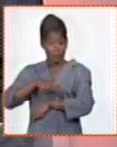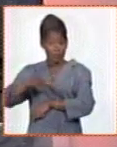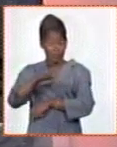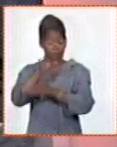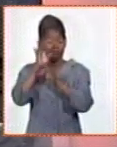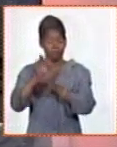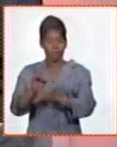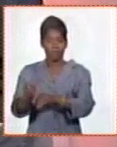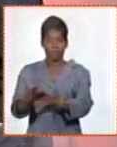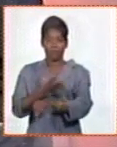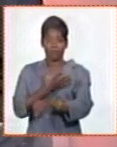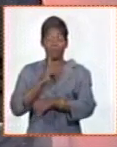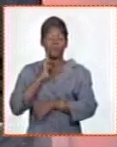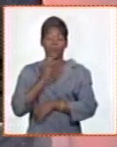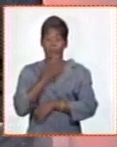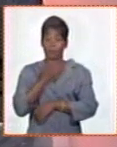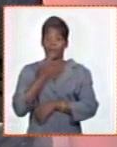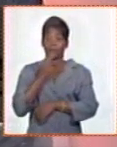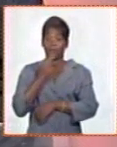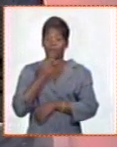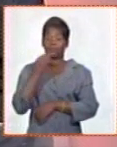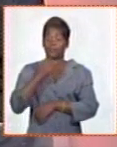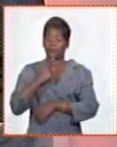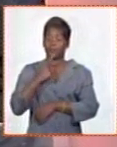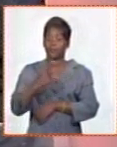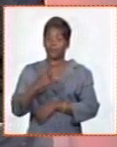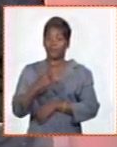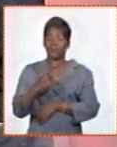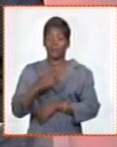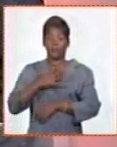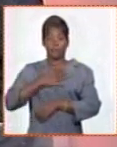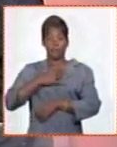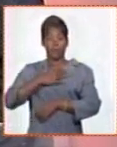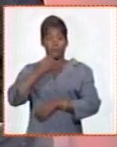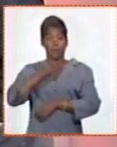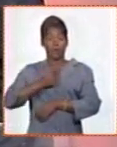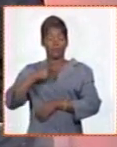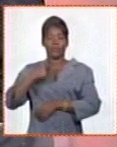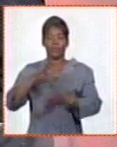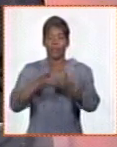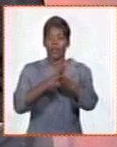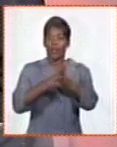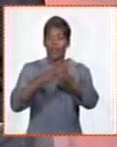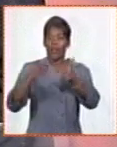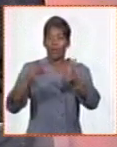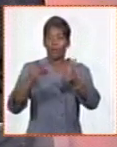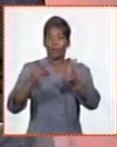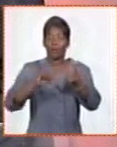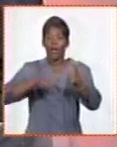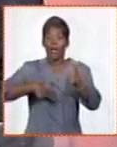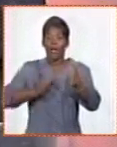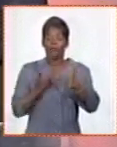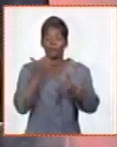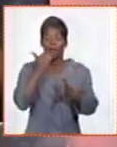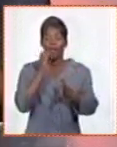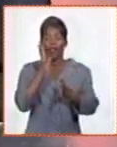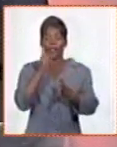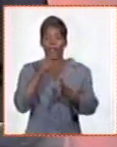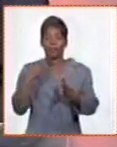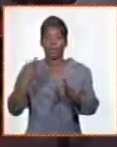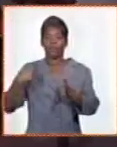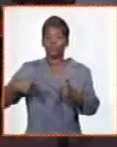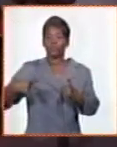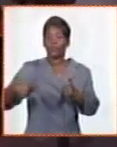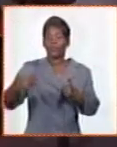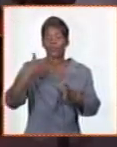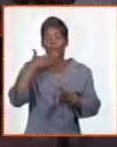bueno cada día en nombre mío, y nosotros tratamos de hacer eso, hacer algo bueno cada día en